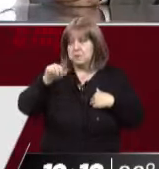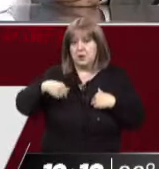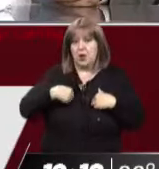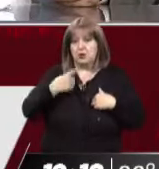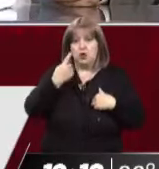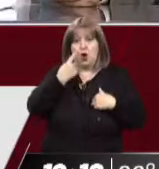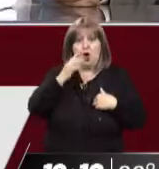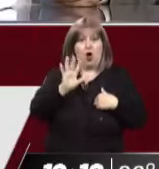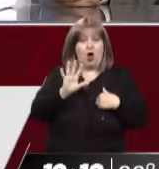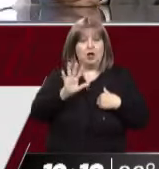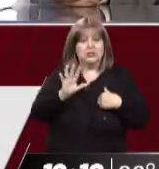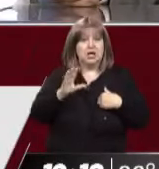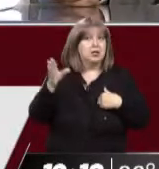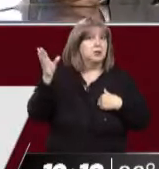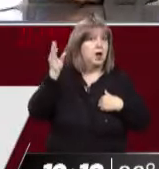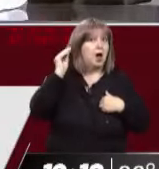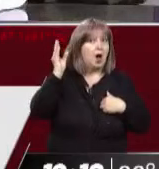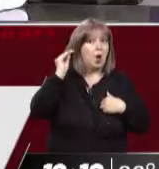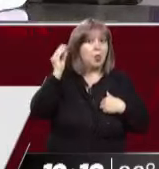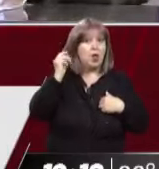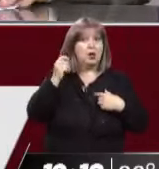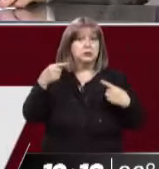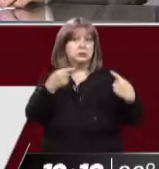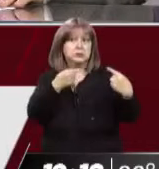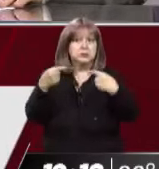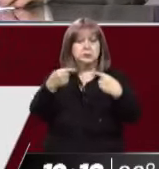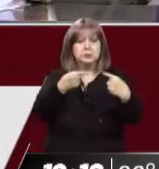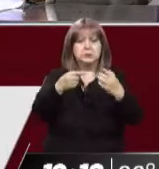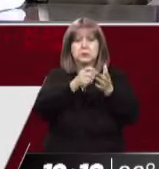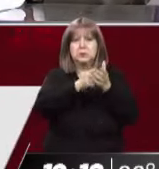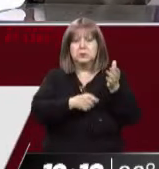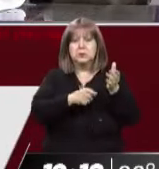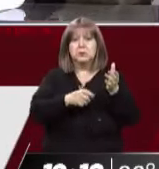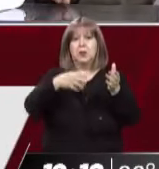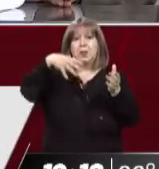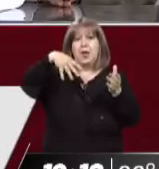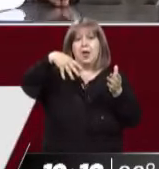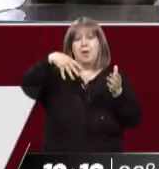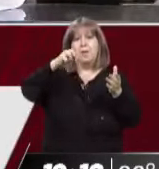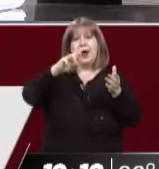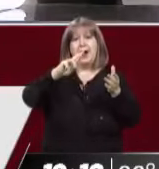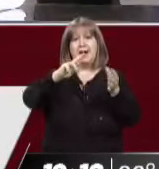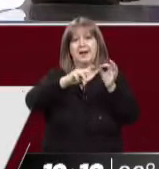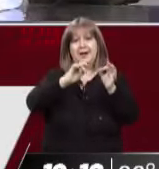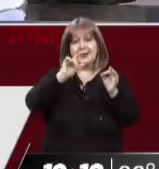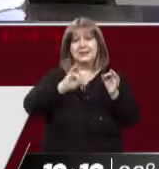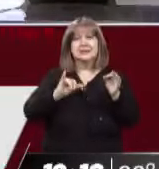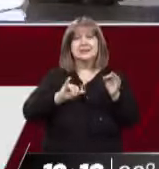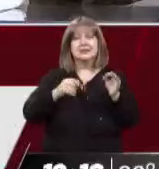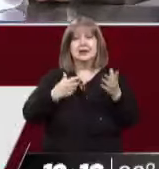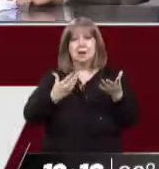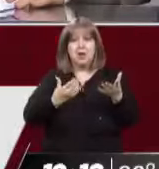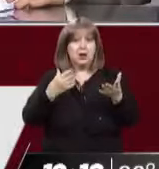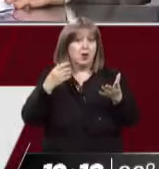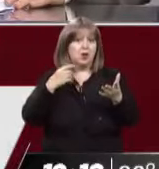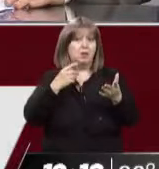no habíamos escuchado, como los audios, ¿no? Que fueron. Claro, exactamente, los audios, sobre todo este de Chupetín Márquez con esta mujer, del cual se había hablado mucho, pero que sí. No